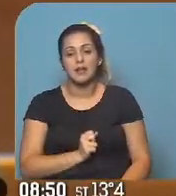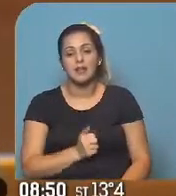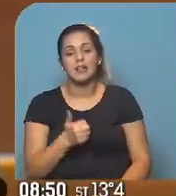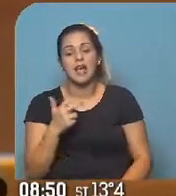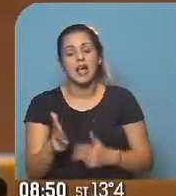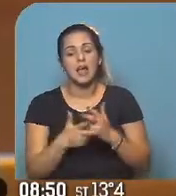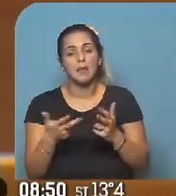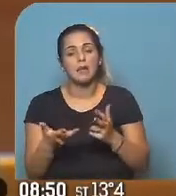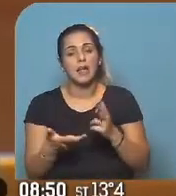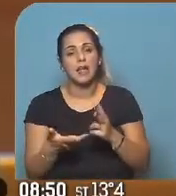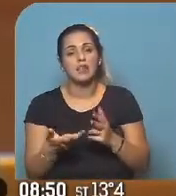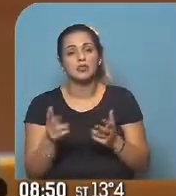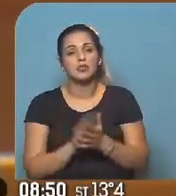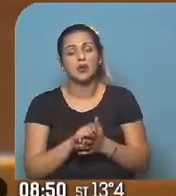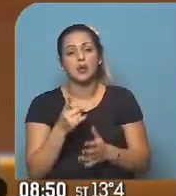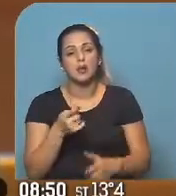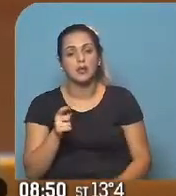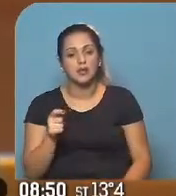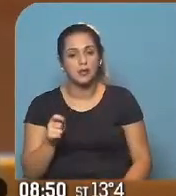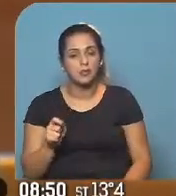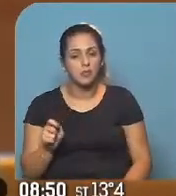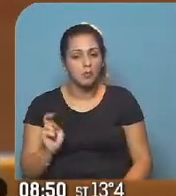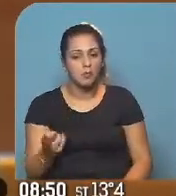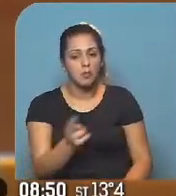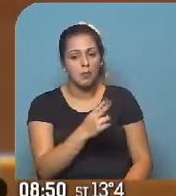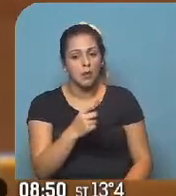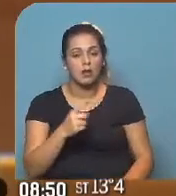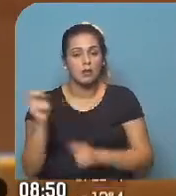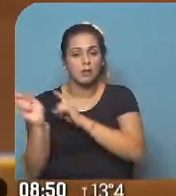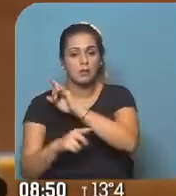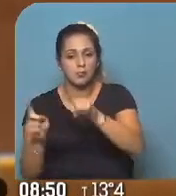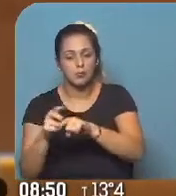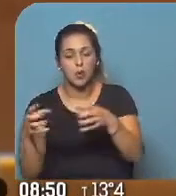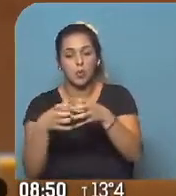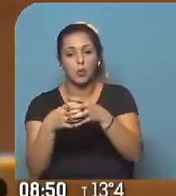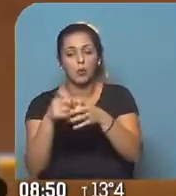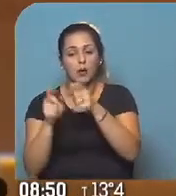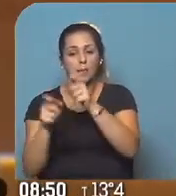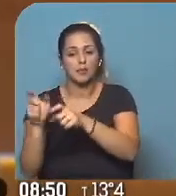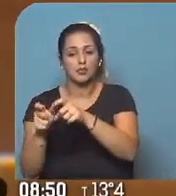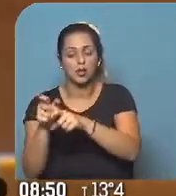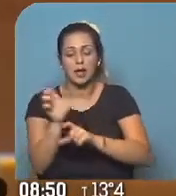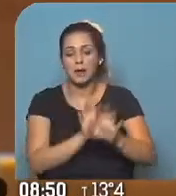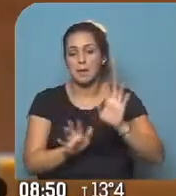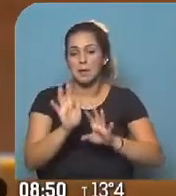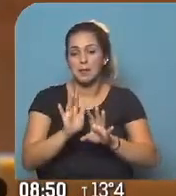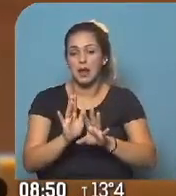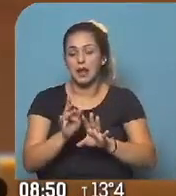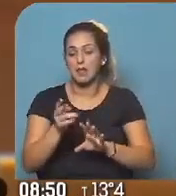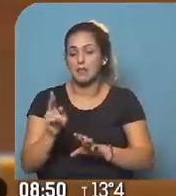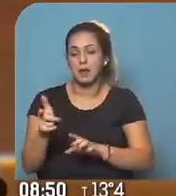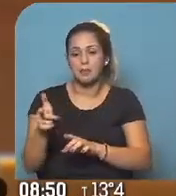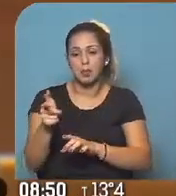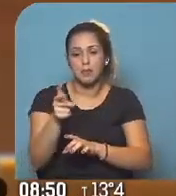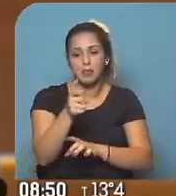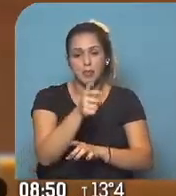que ver con una masacre a extranjeros. Sí, señor, un grupo de personas se organizaron para matar a